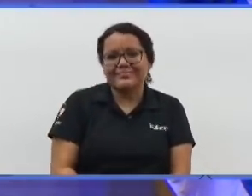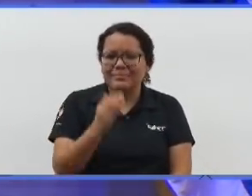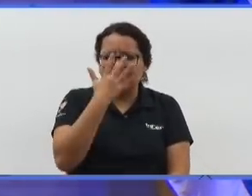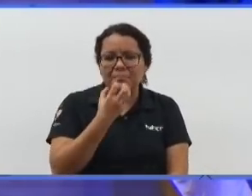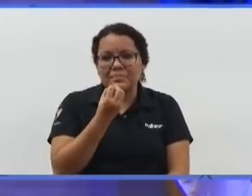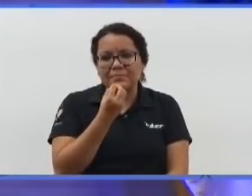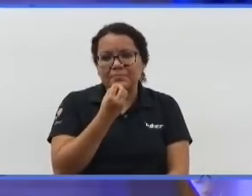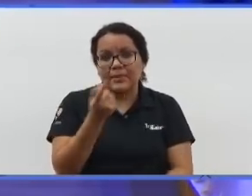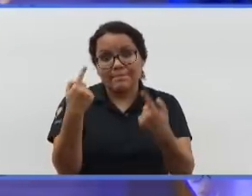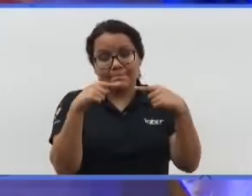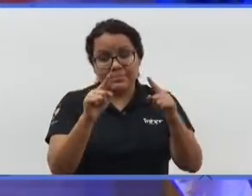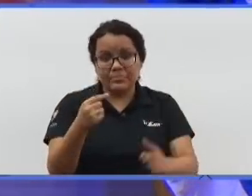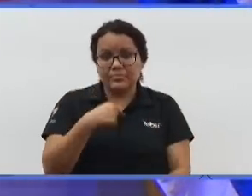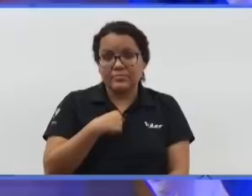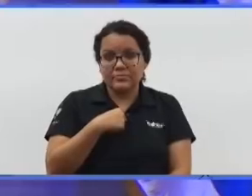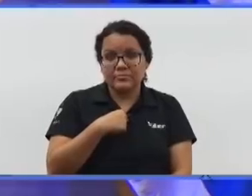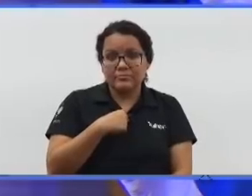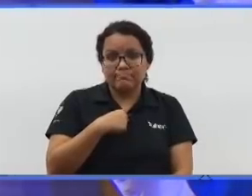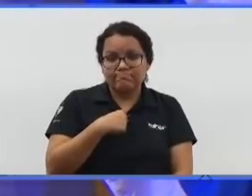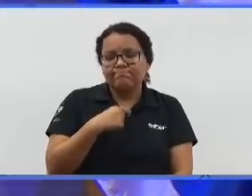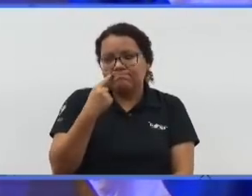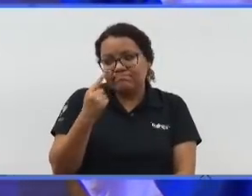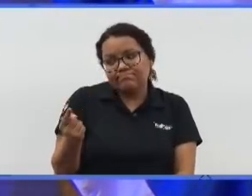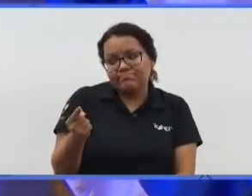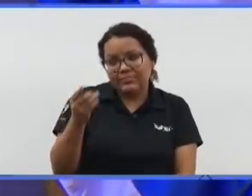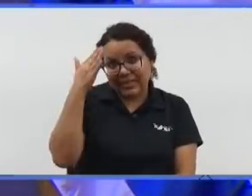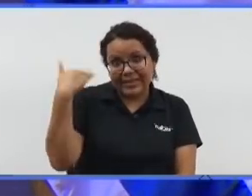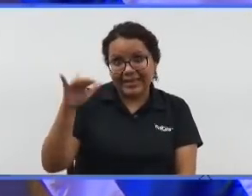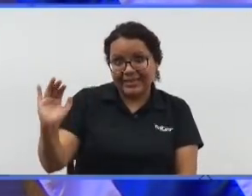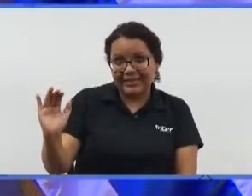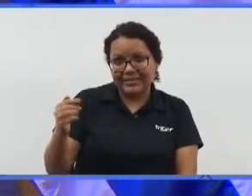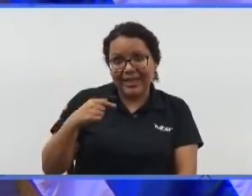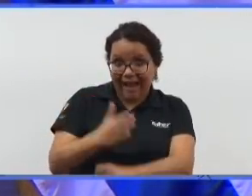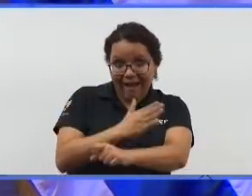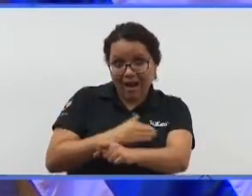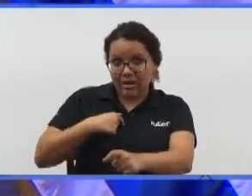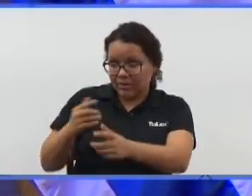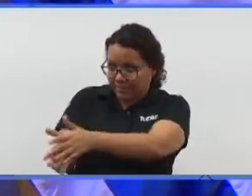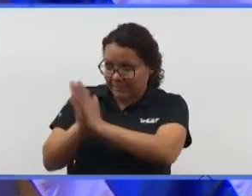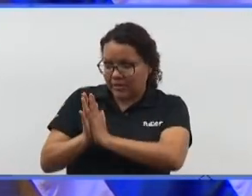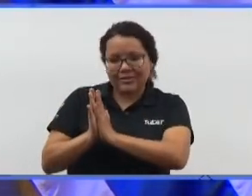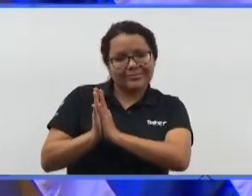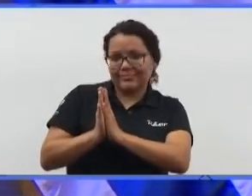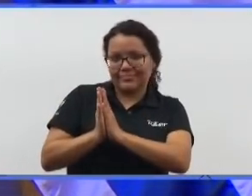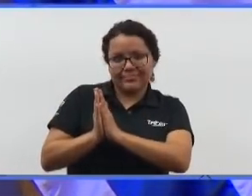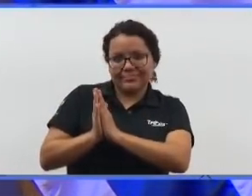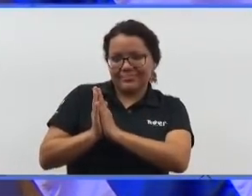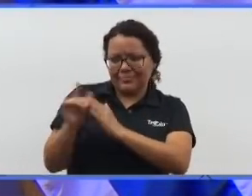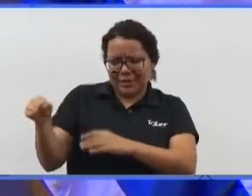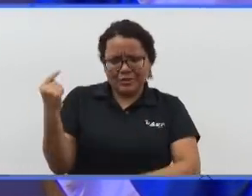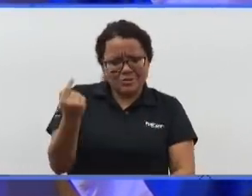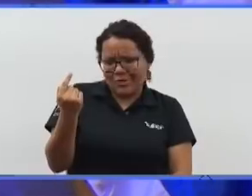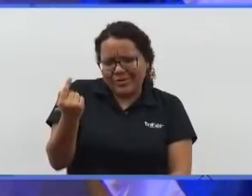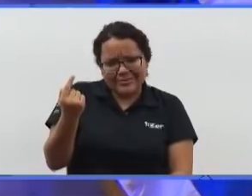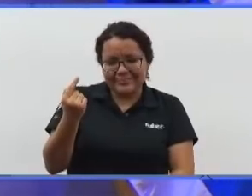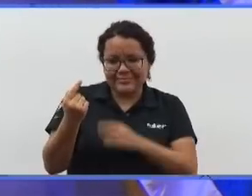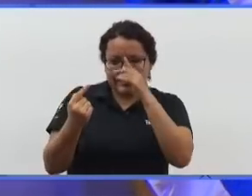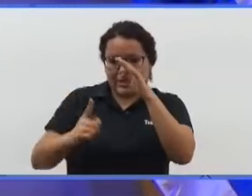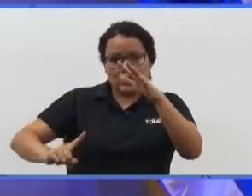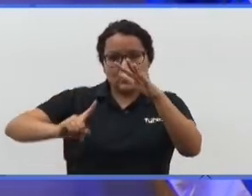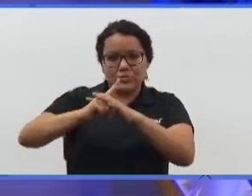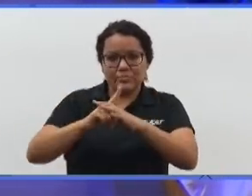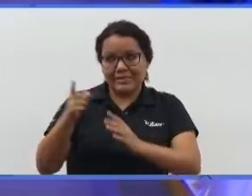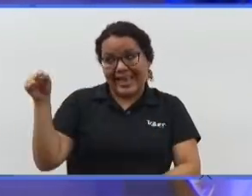pero cuando yo vi que le nació a ella yo no se lo pedí ella sabe que de mi casa me mandan sin